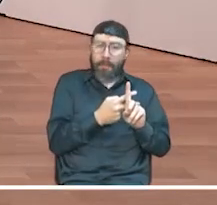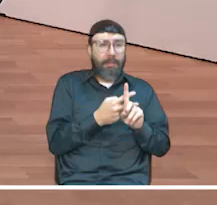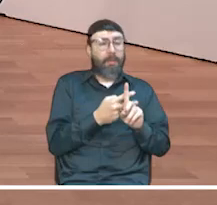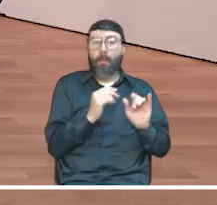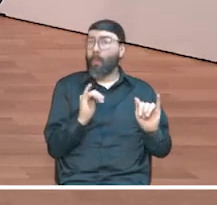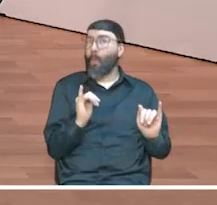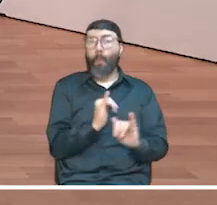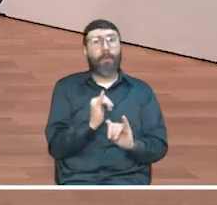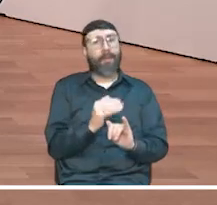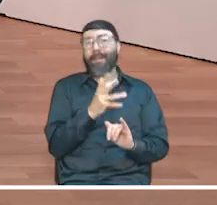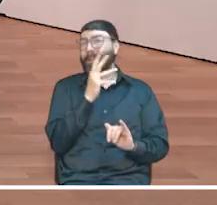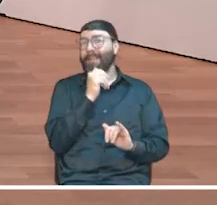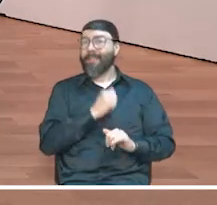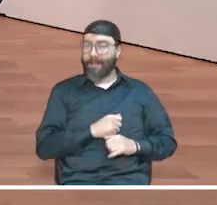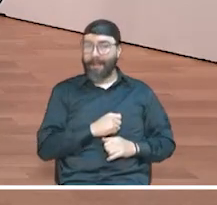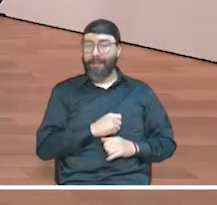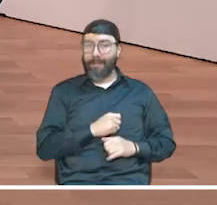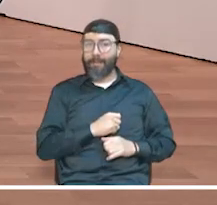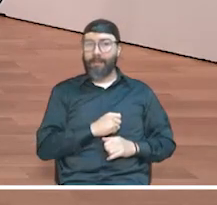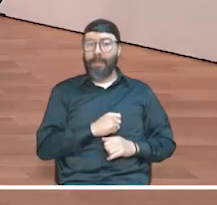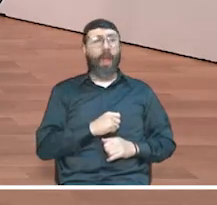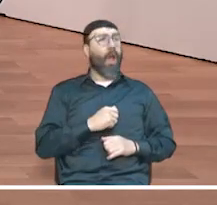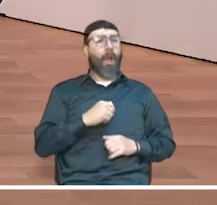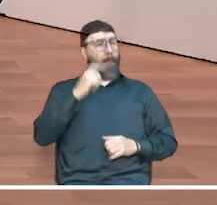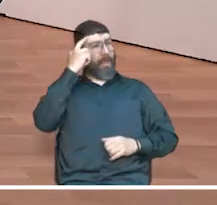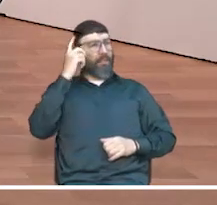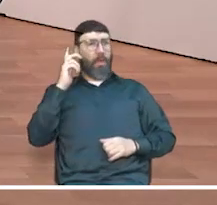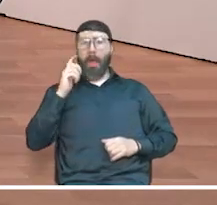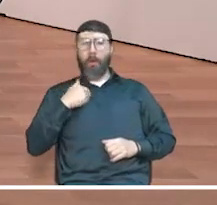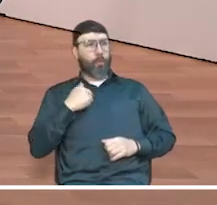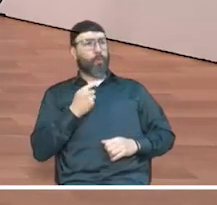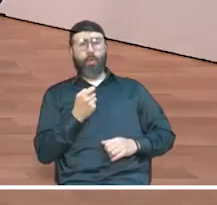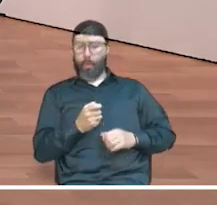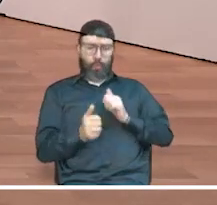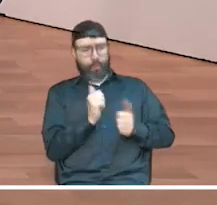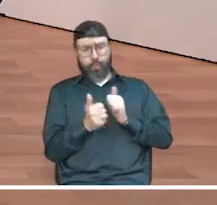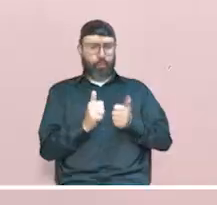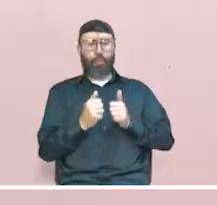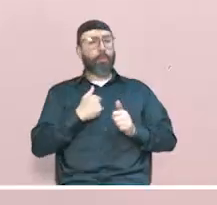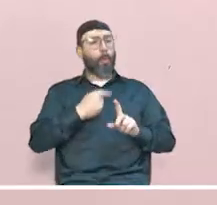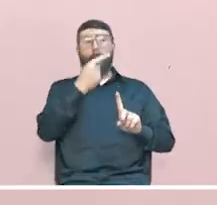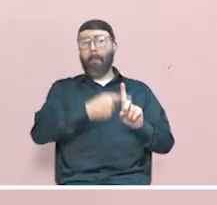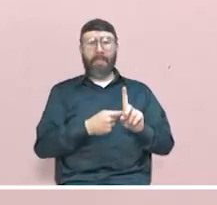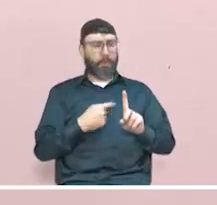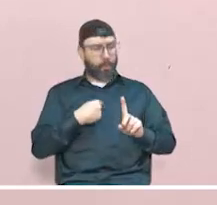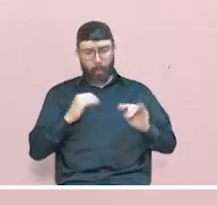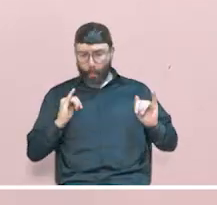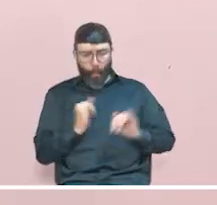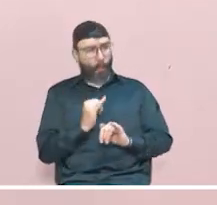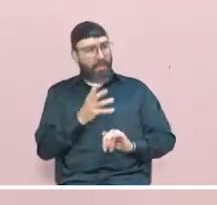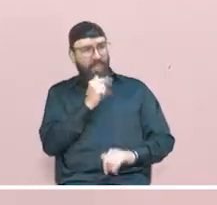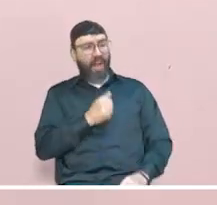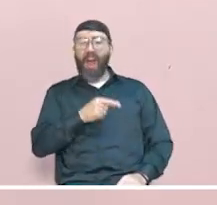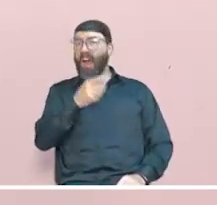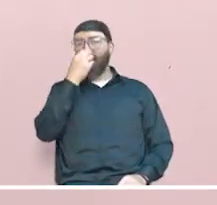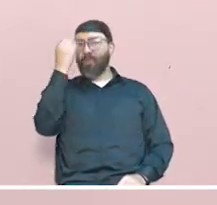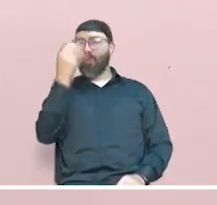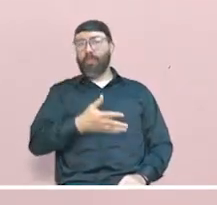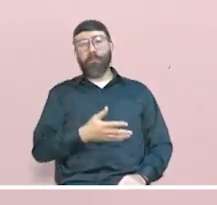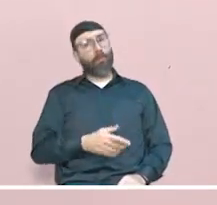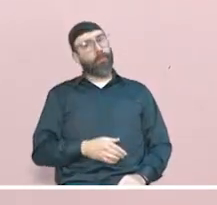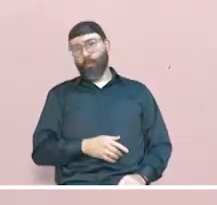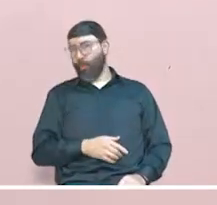reducir peso corporal, para que nos quitemos de la cabeza que es que si no pierdo peso, entonces la actividad física no es